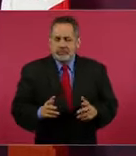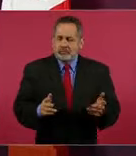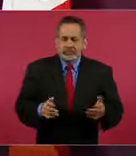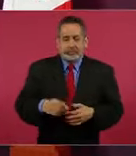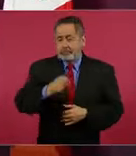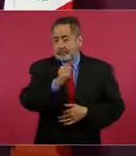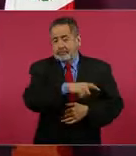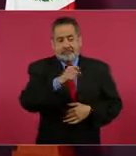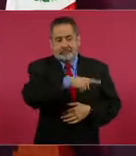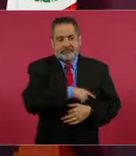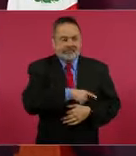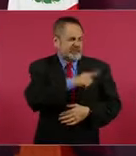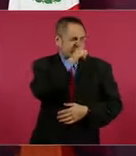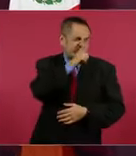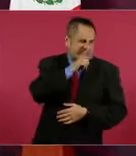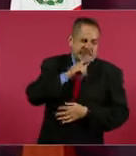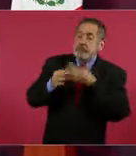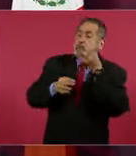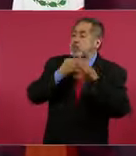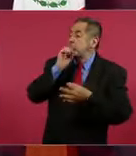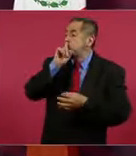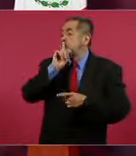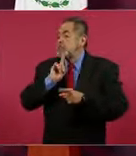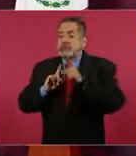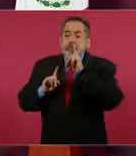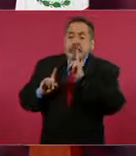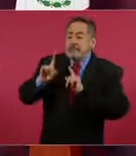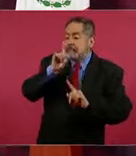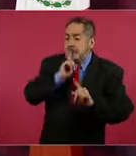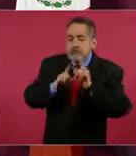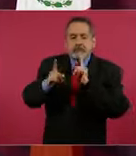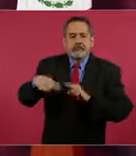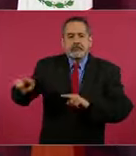cambia. Desde luego hay